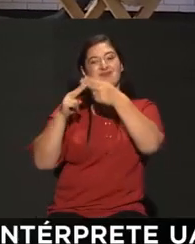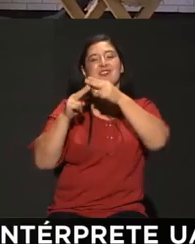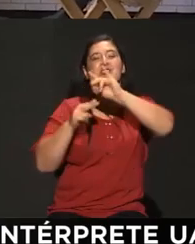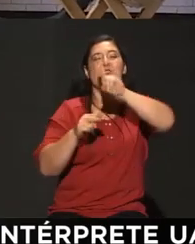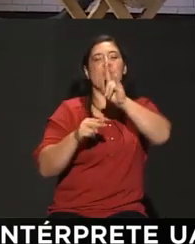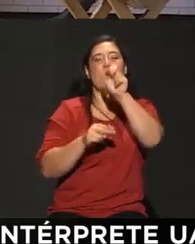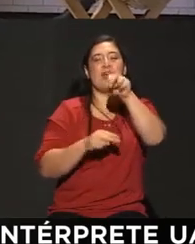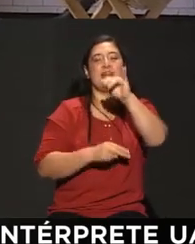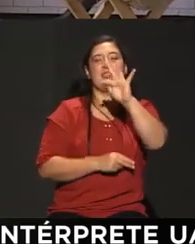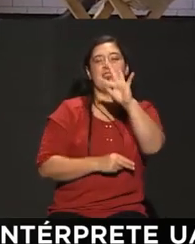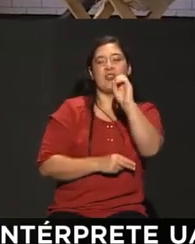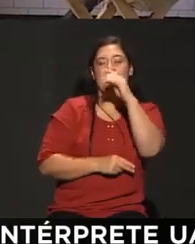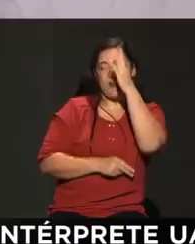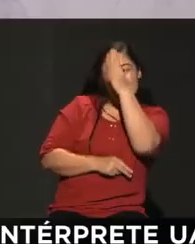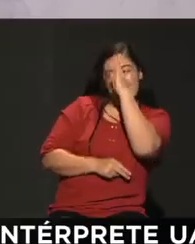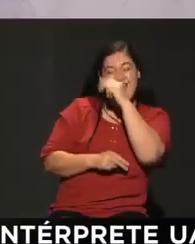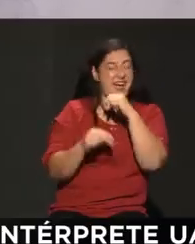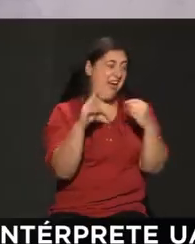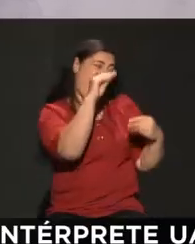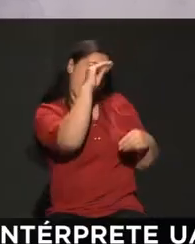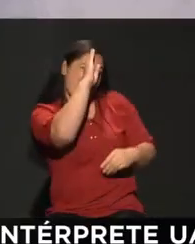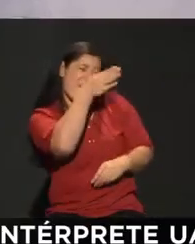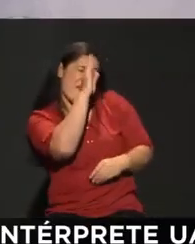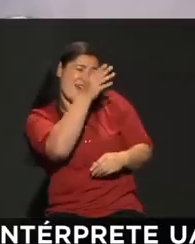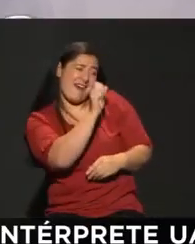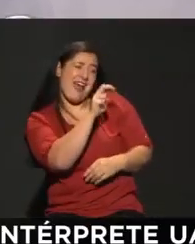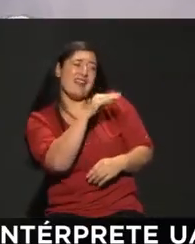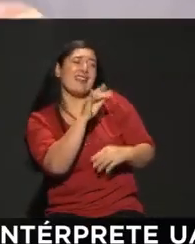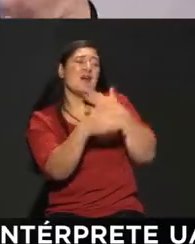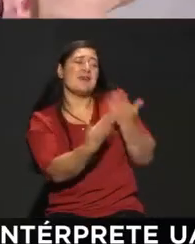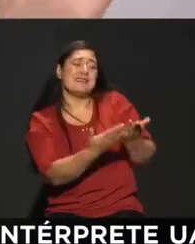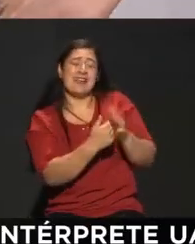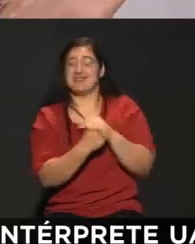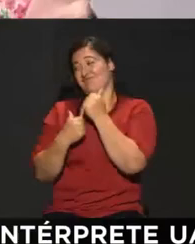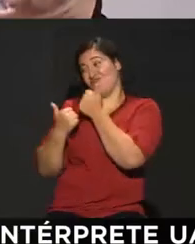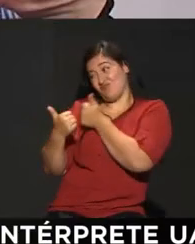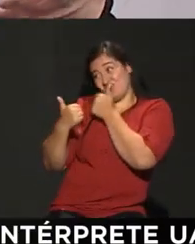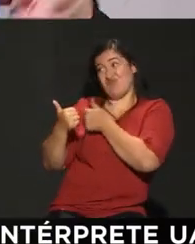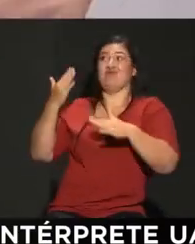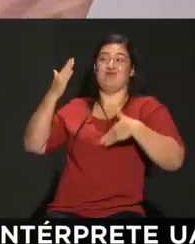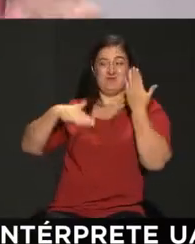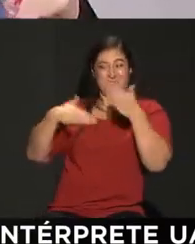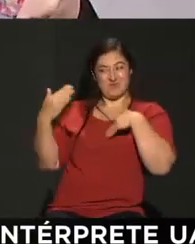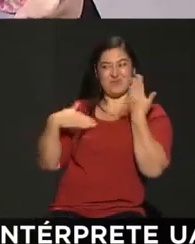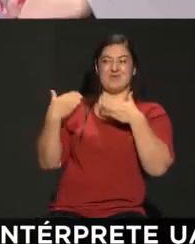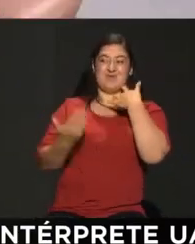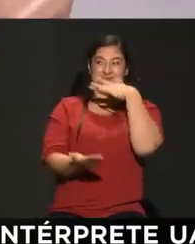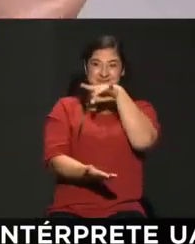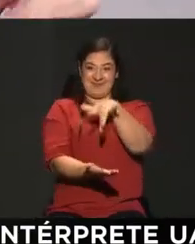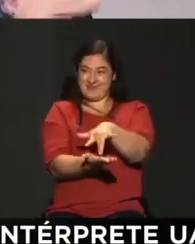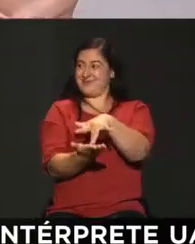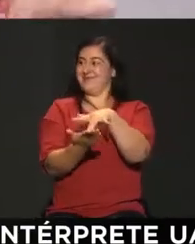Juanito, hola. Hola, Anita, ¿qué tal? ¿Cómo estás? Muy bien, muy contenta de estar hoy